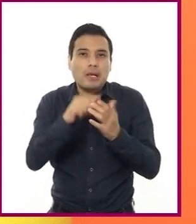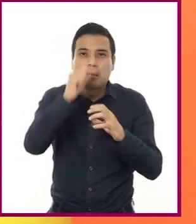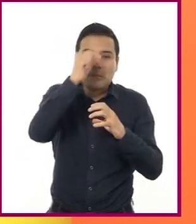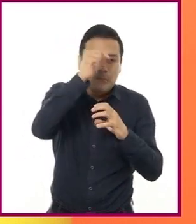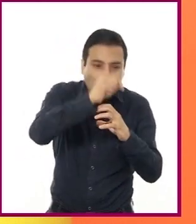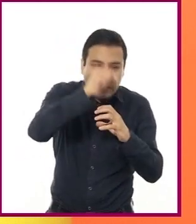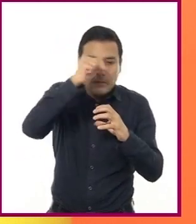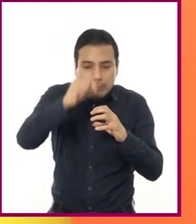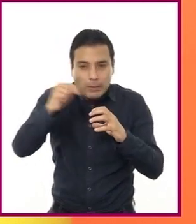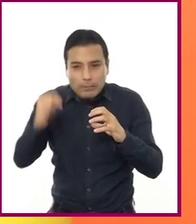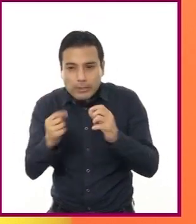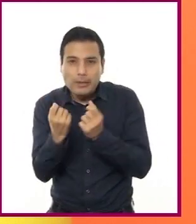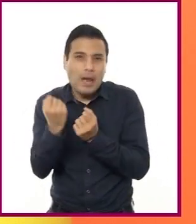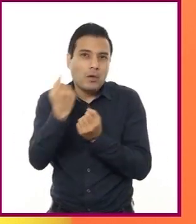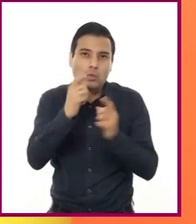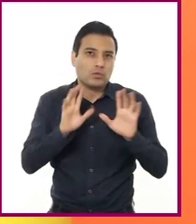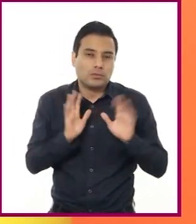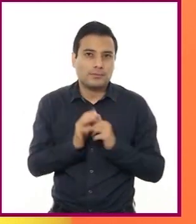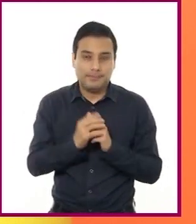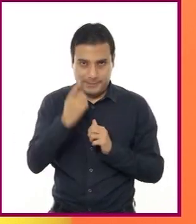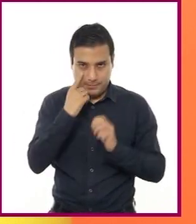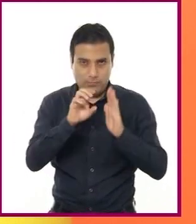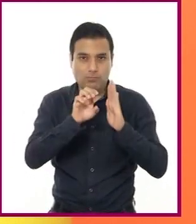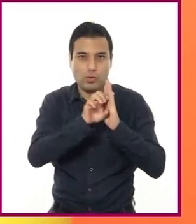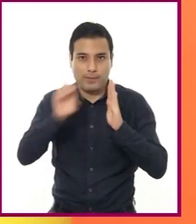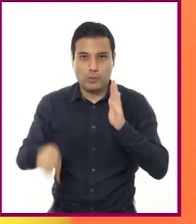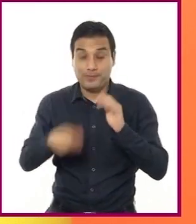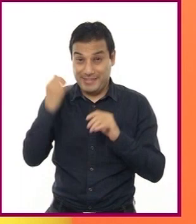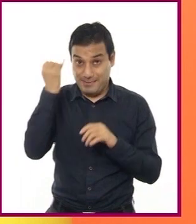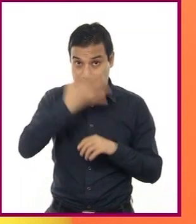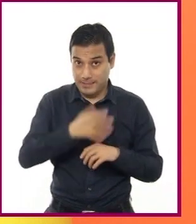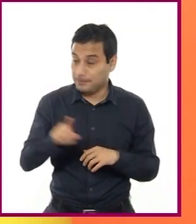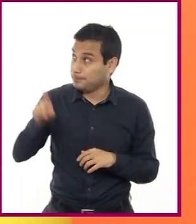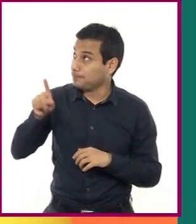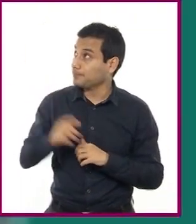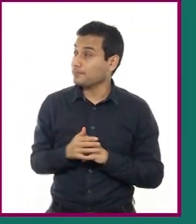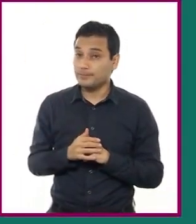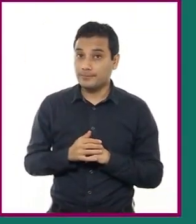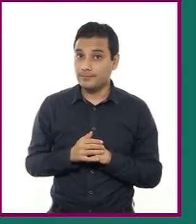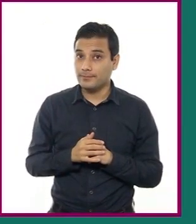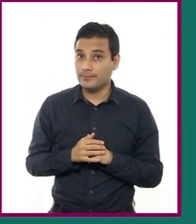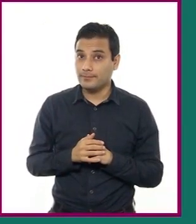bastante comunes. En la imagen podemos ver uno que se formó en Hawái.